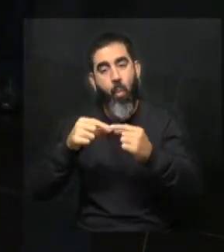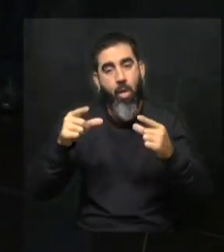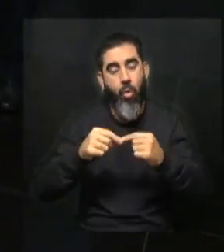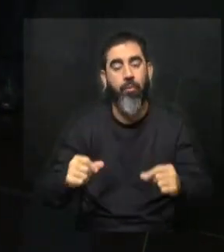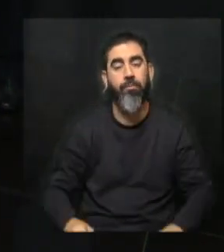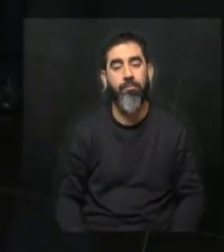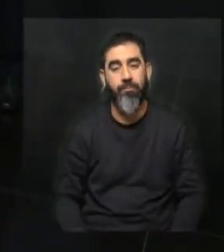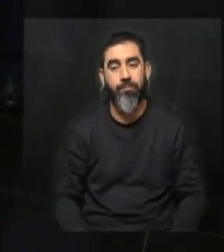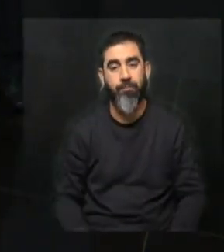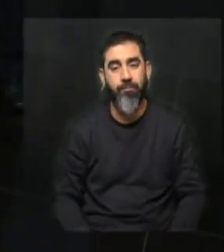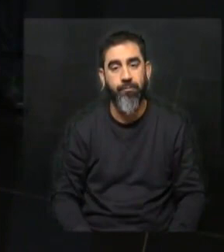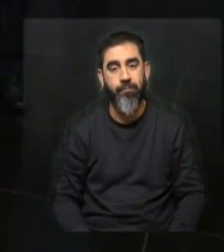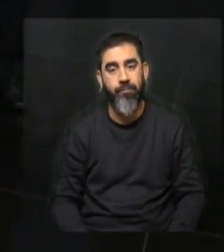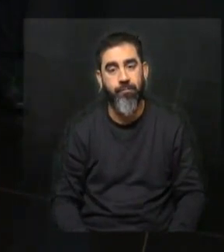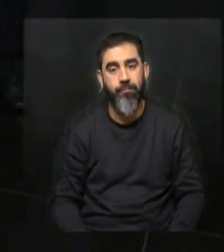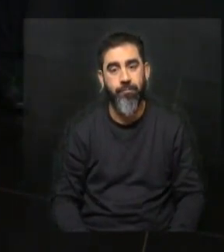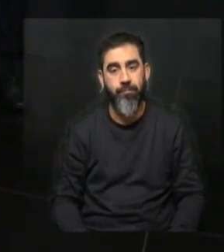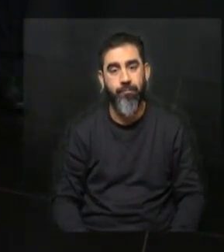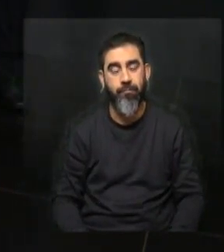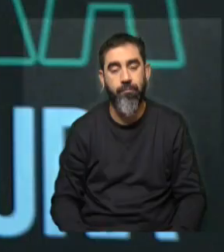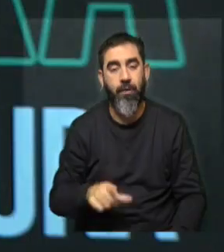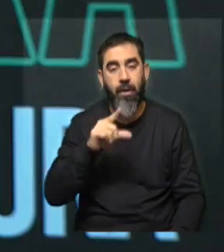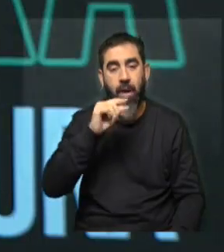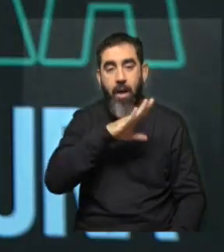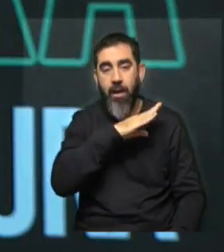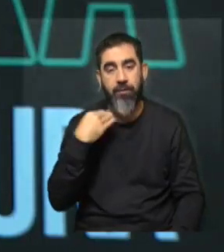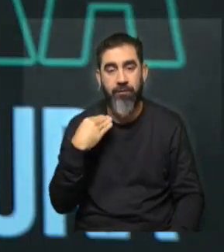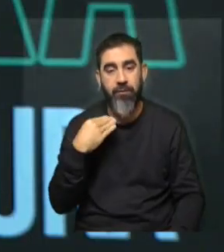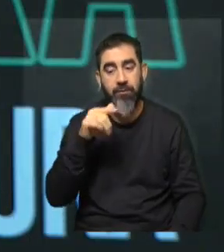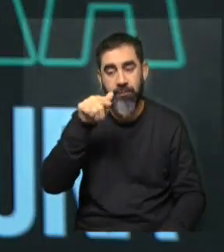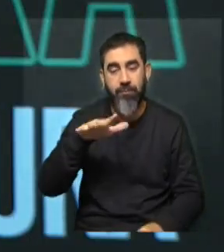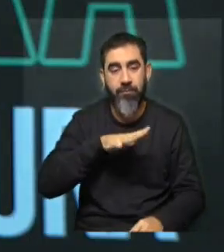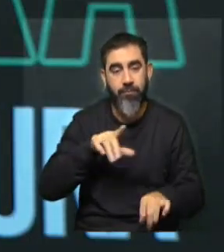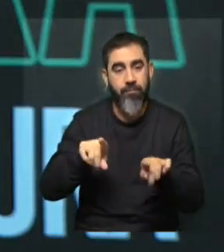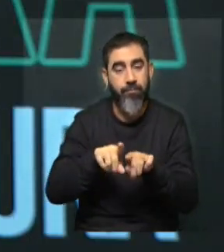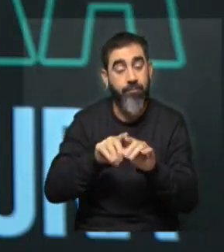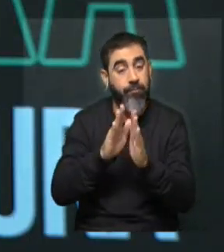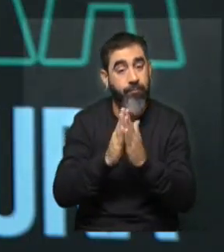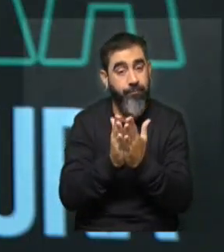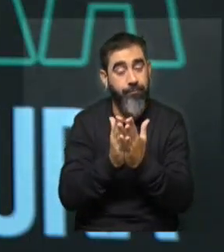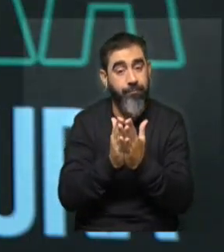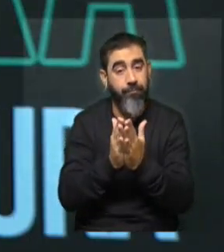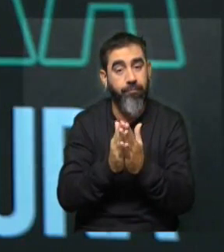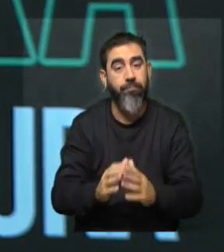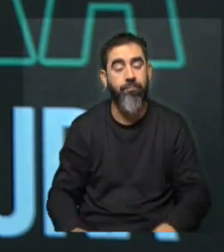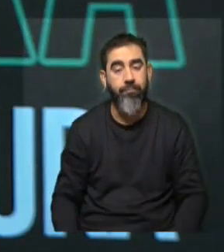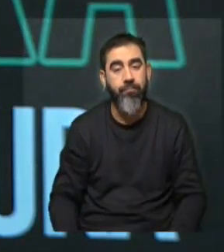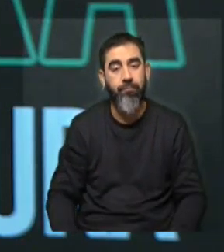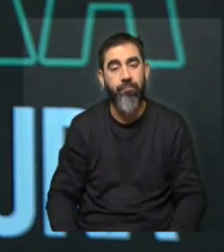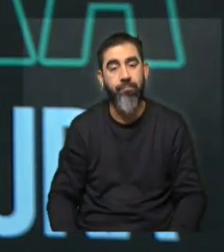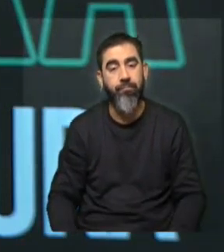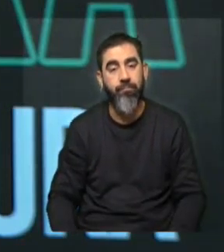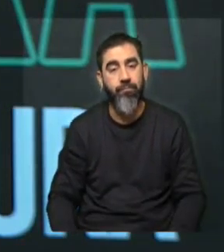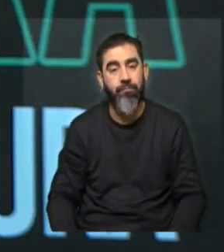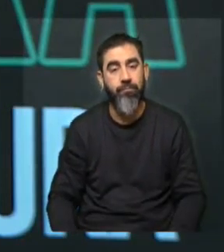Exactamente Bueno justamente la gallina degollada aparece en el mismo libro y la obra anterior se estrenó se escribió